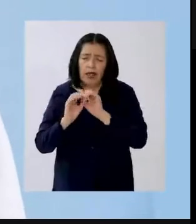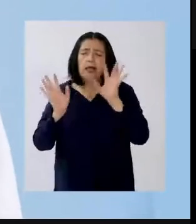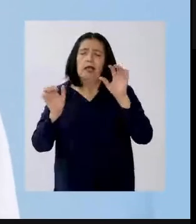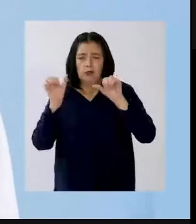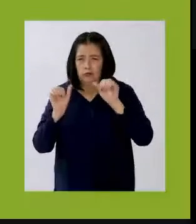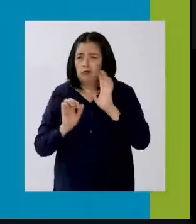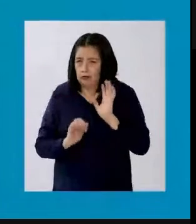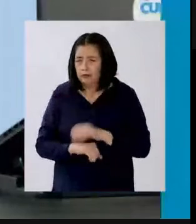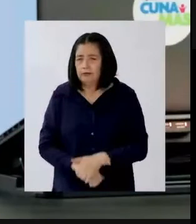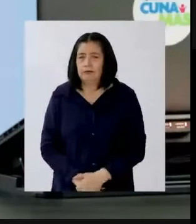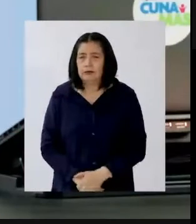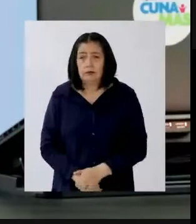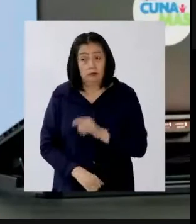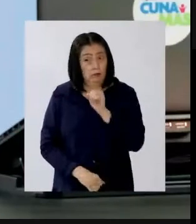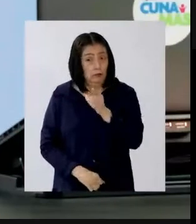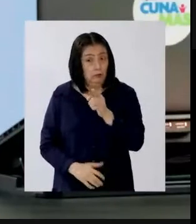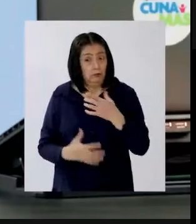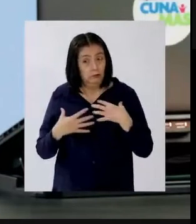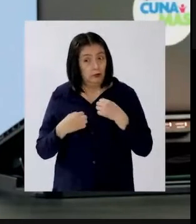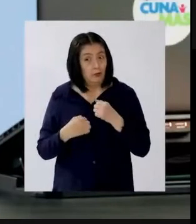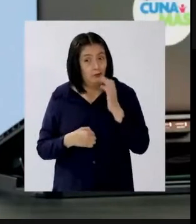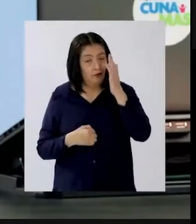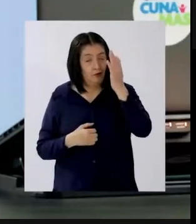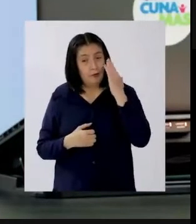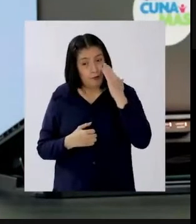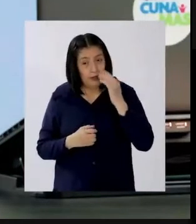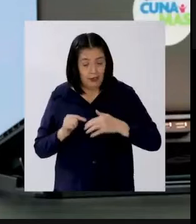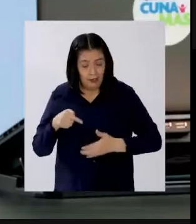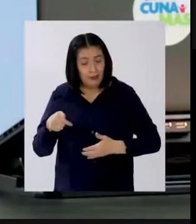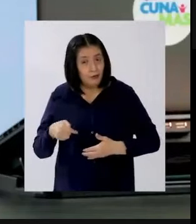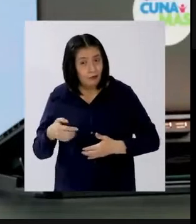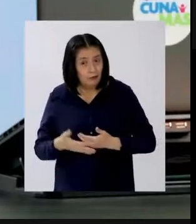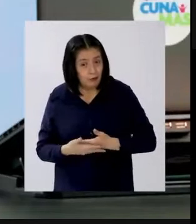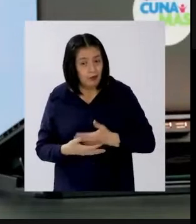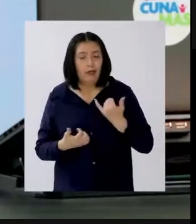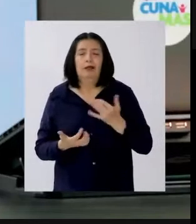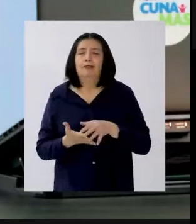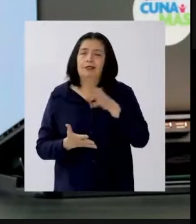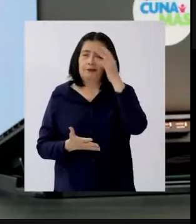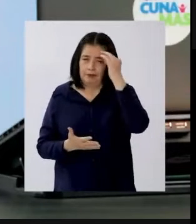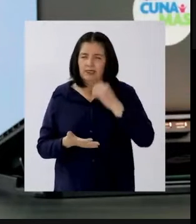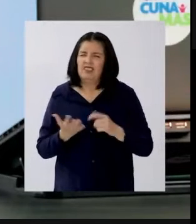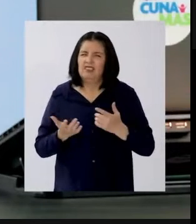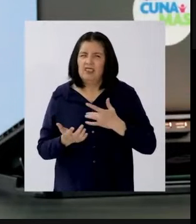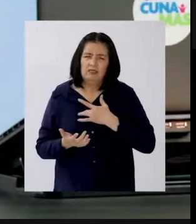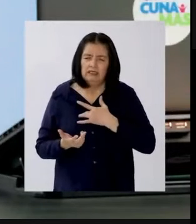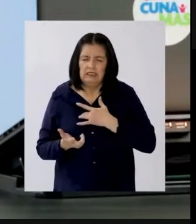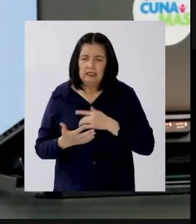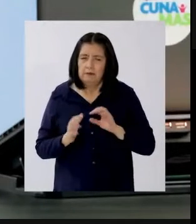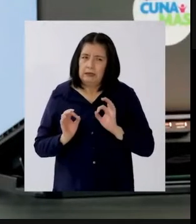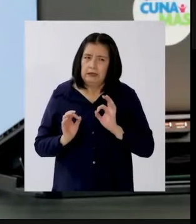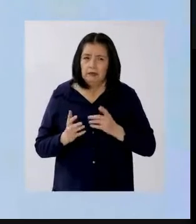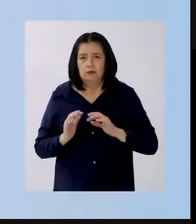dudas. Por tu salud, futura mamá, y la de tu bebé, es que hoy aprendimos sobre los signos de alarma durante